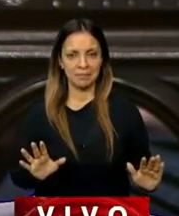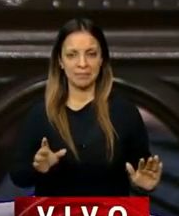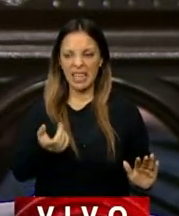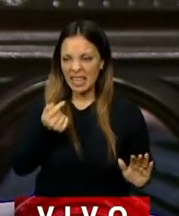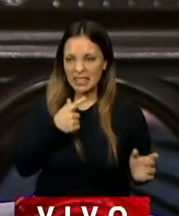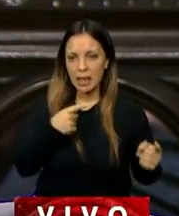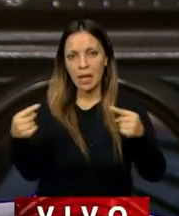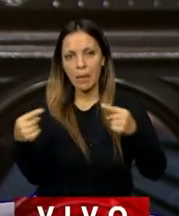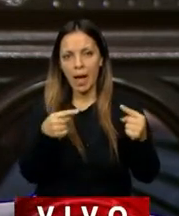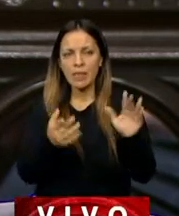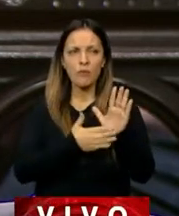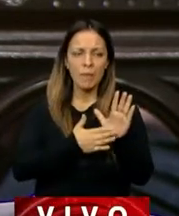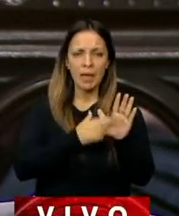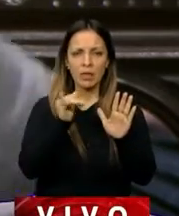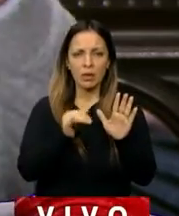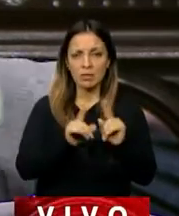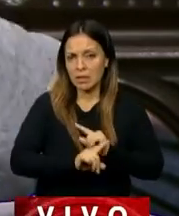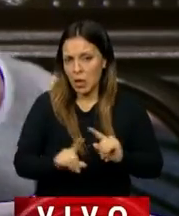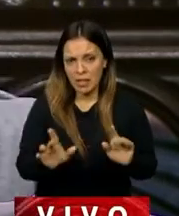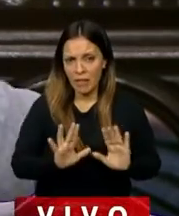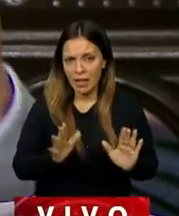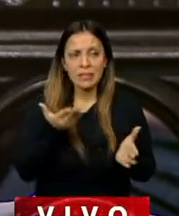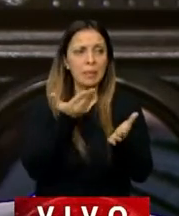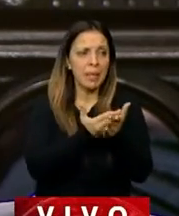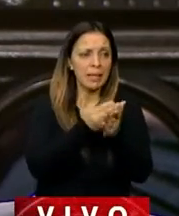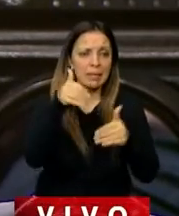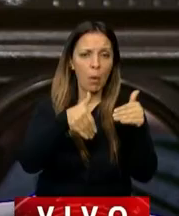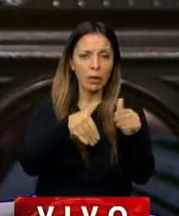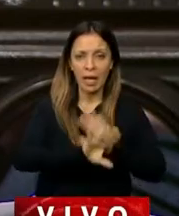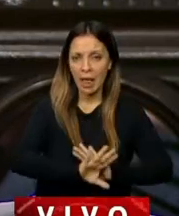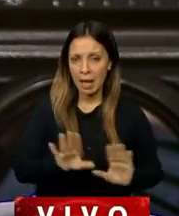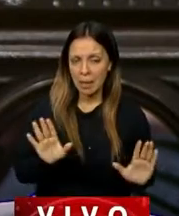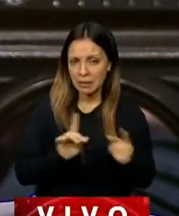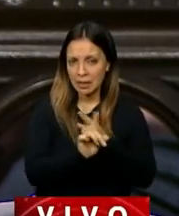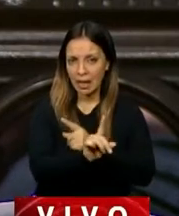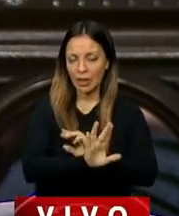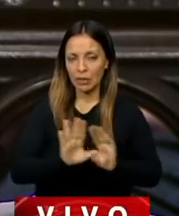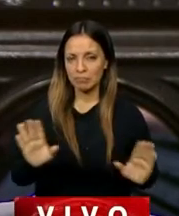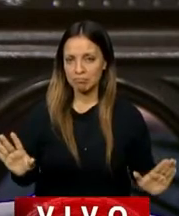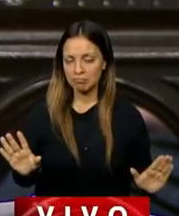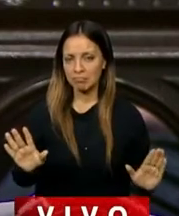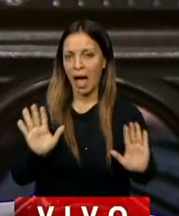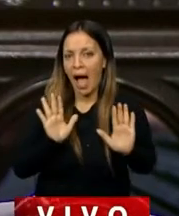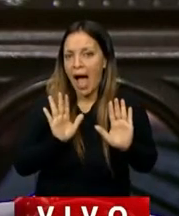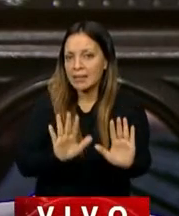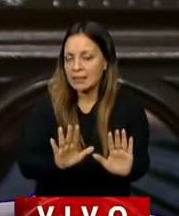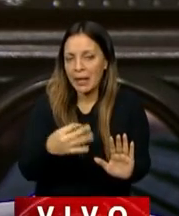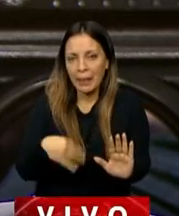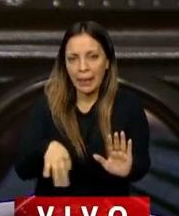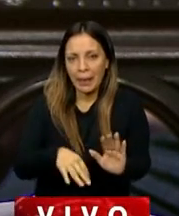haciendo recién, se estaba fundamentando y tampoco se fundamenta. Se piden y se votan. En definitiva, así de flexible